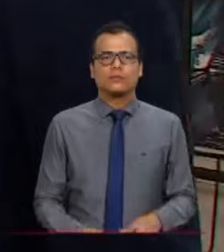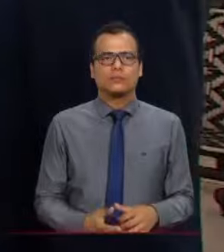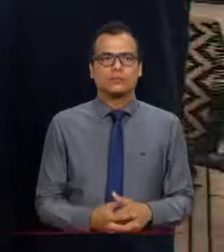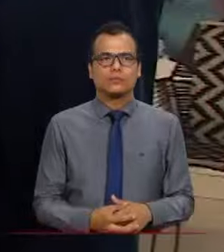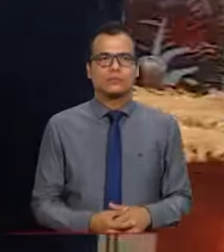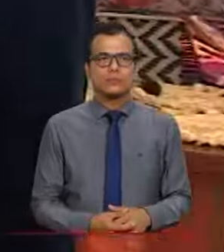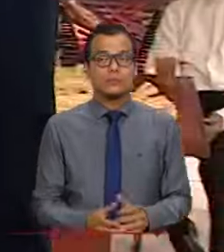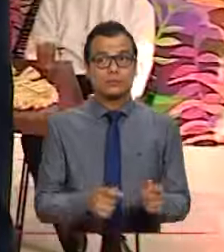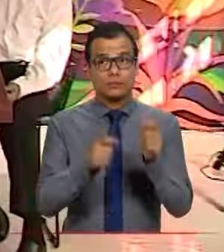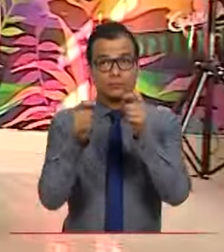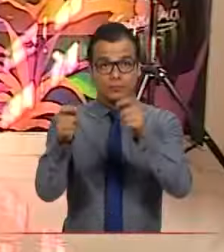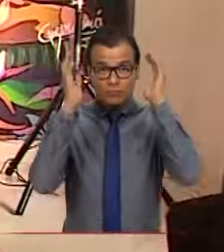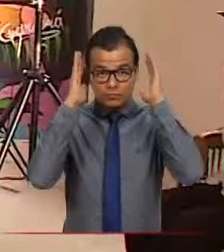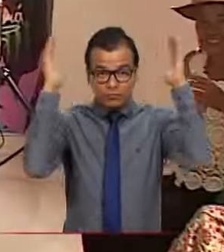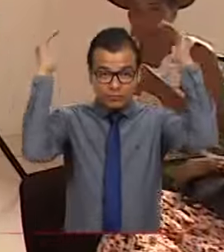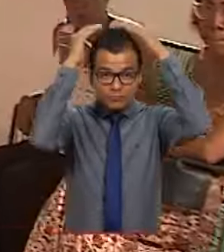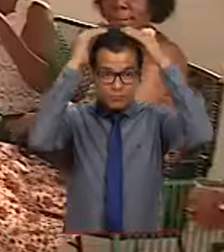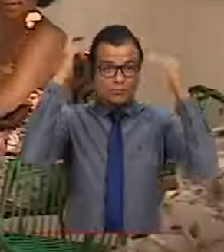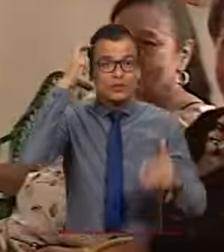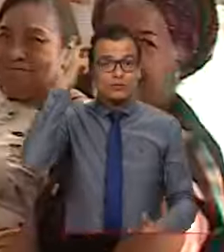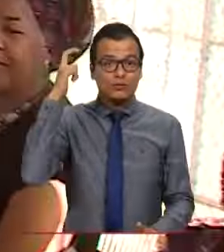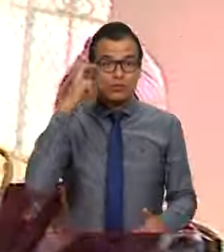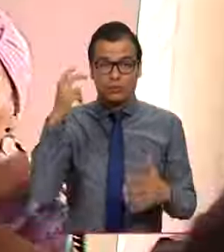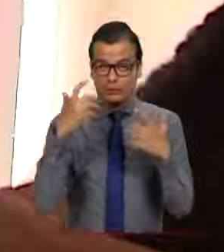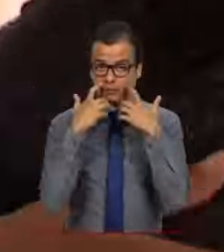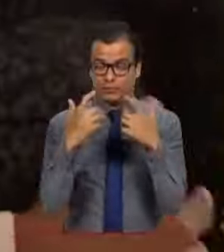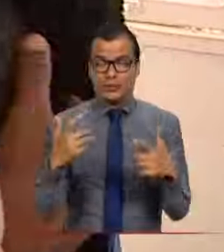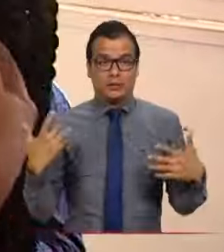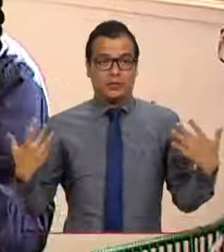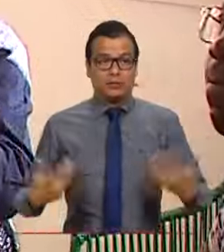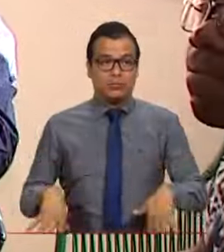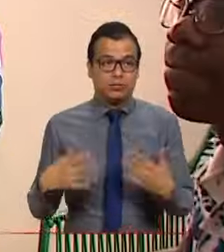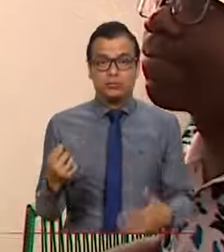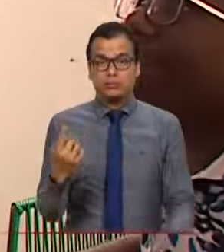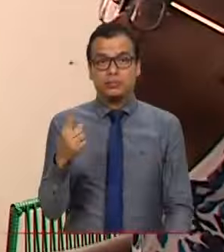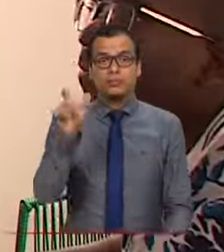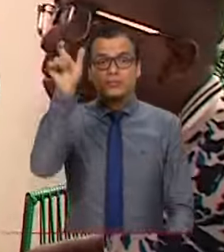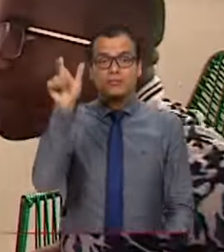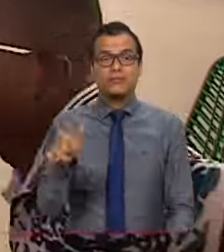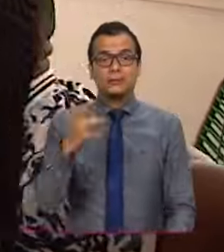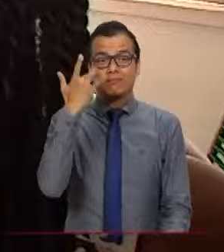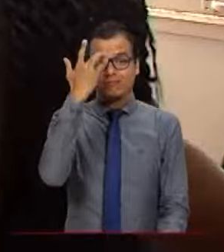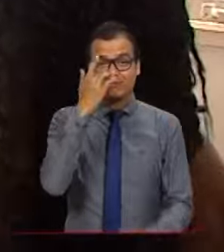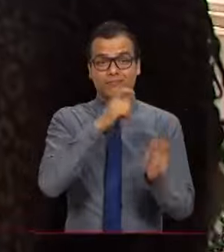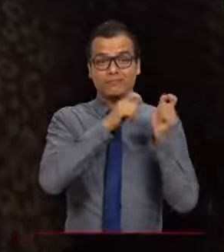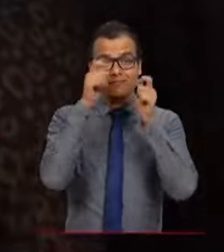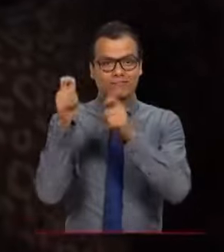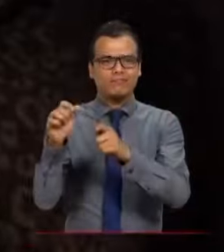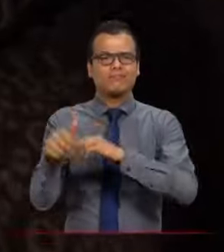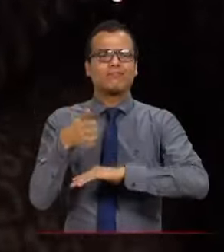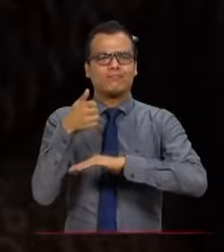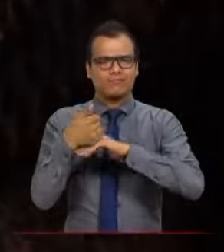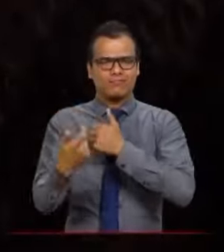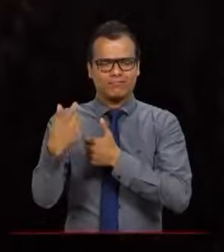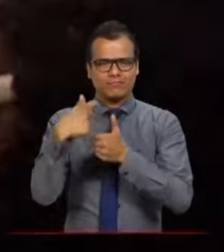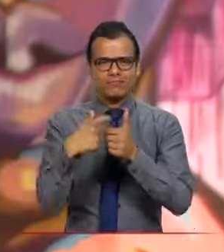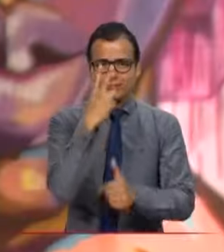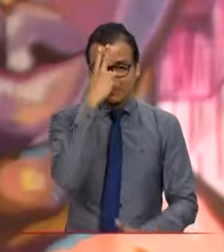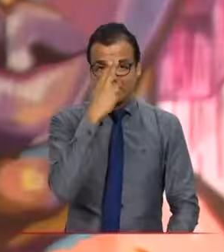Su nombramiento como obispo en el Chocó representa un hito histórico. Es el primer afrocolombiano en llegar a este alto cargo de la Iglesia